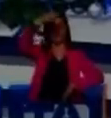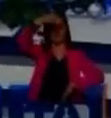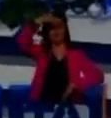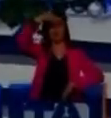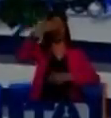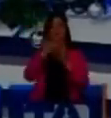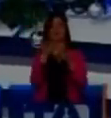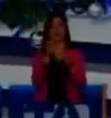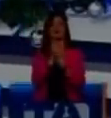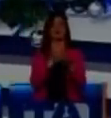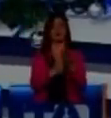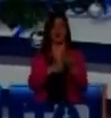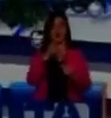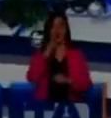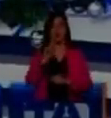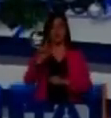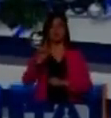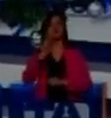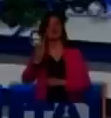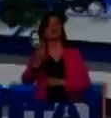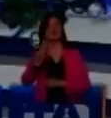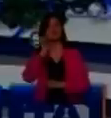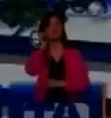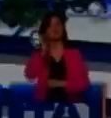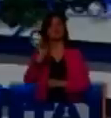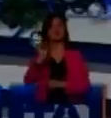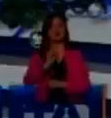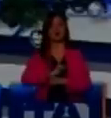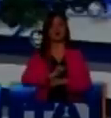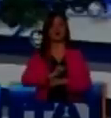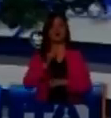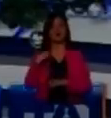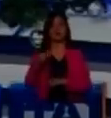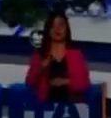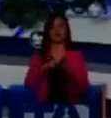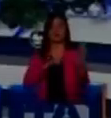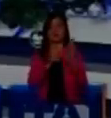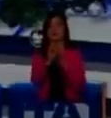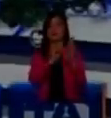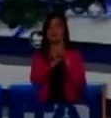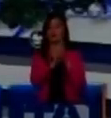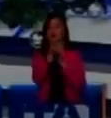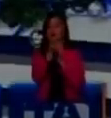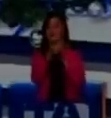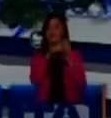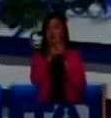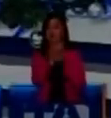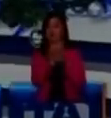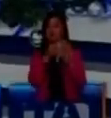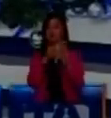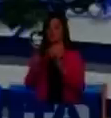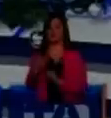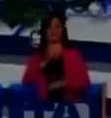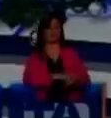un traslado de dinero. El uniformado fue declarado héroe en Santo Domingo. Antes de su sepelio se realizó